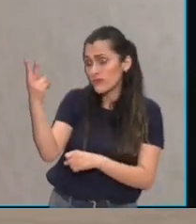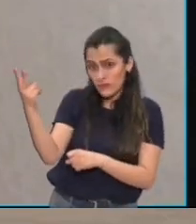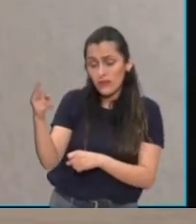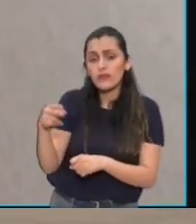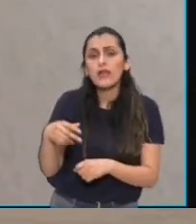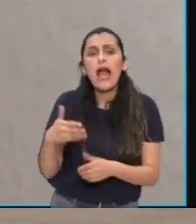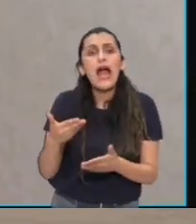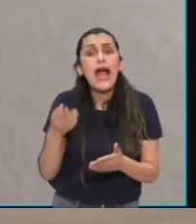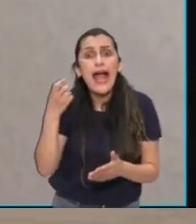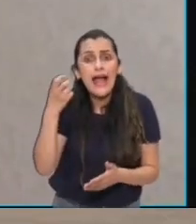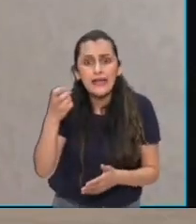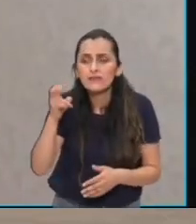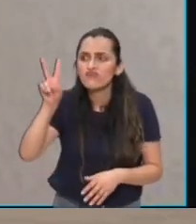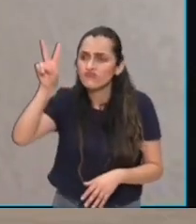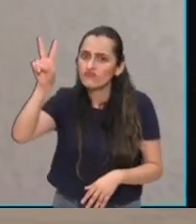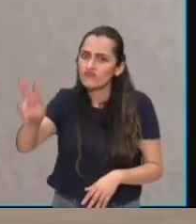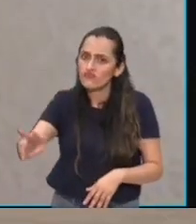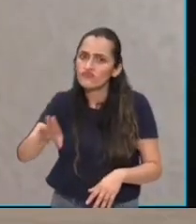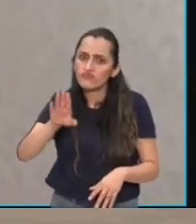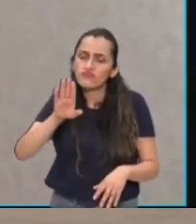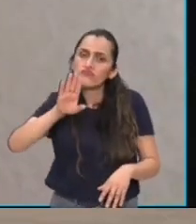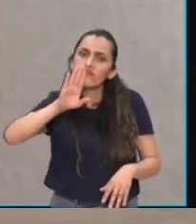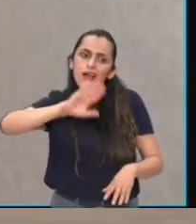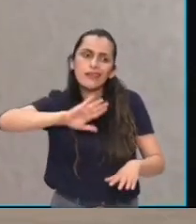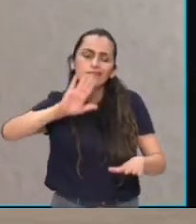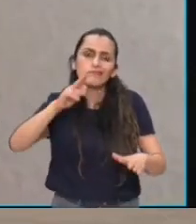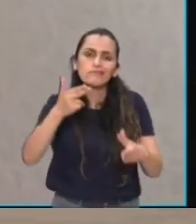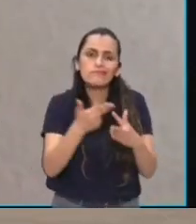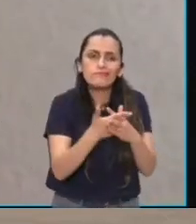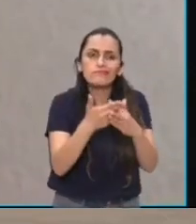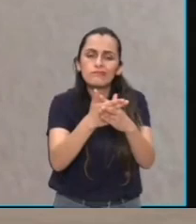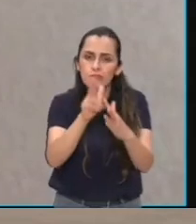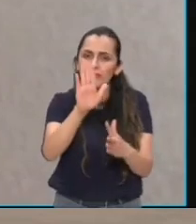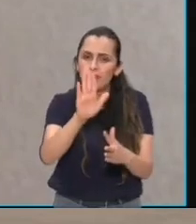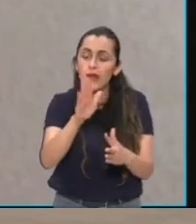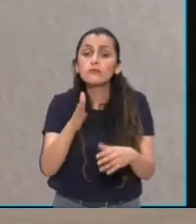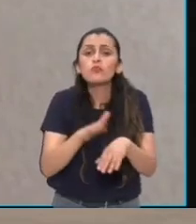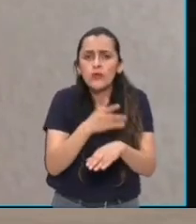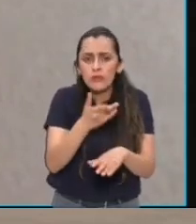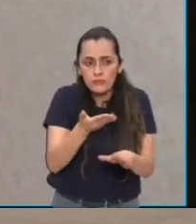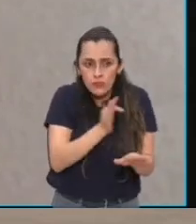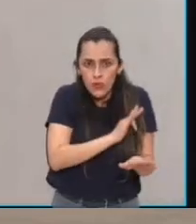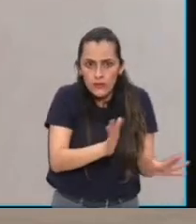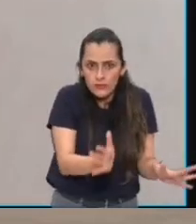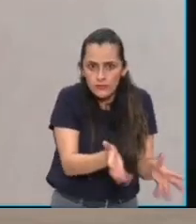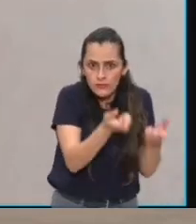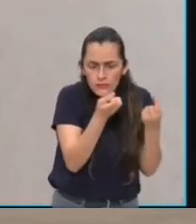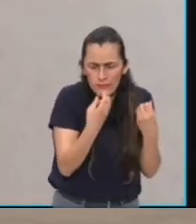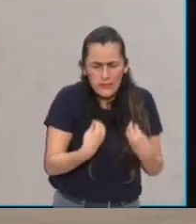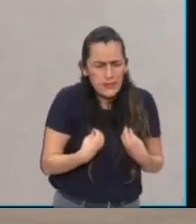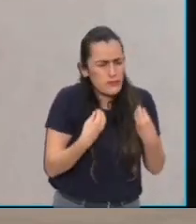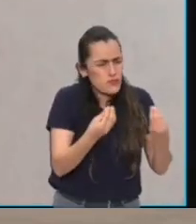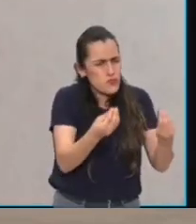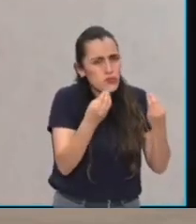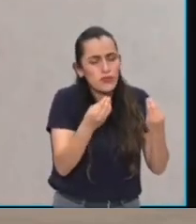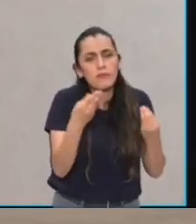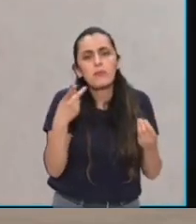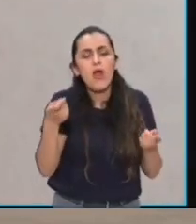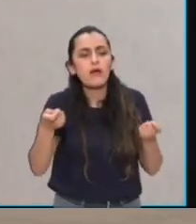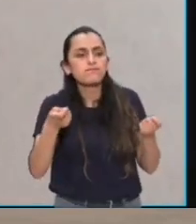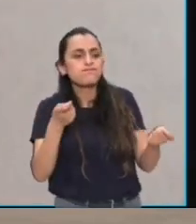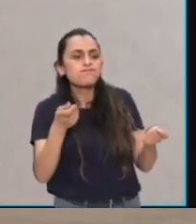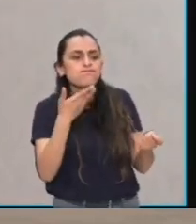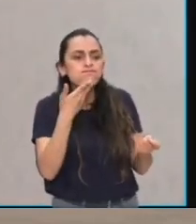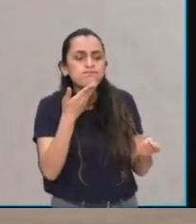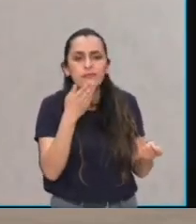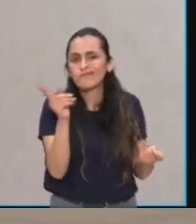mencioné, acreedoras a este delito, porque es muy lamentable que se pudieron haber salvado muchas vidas, pero el mal manejo de esta pandemia pues no ha dejado